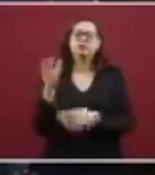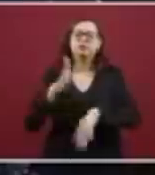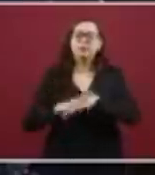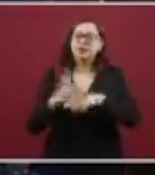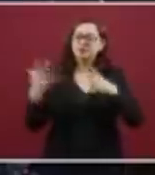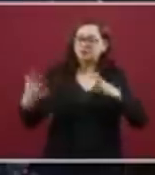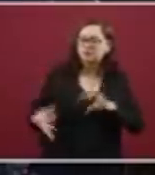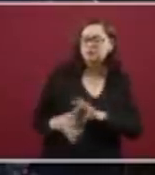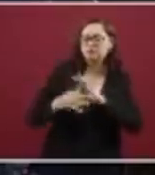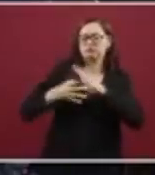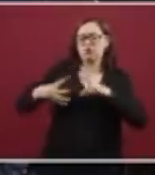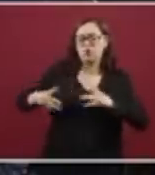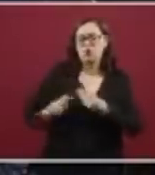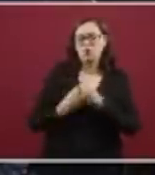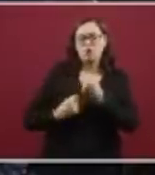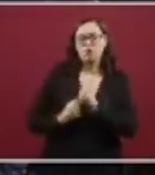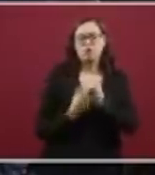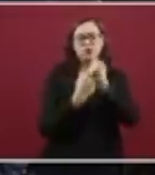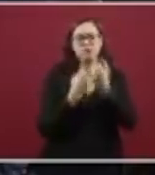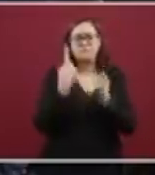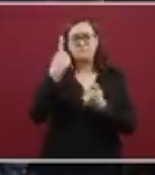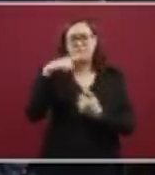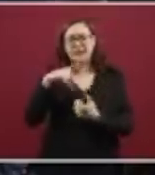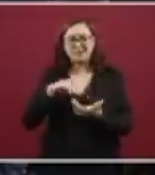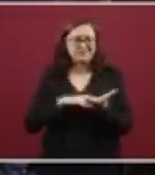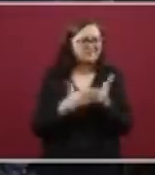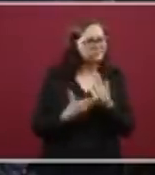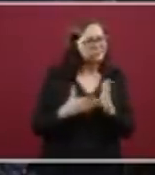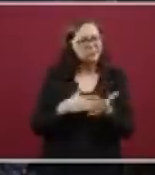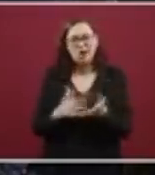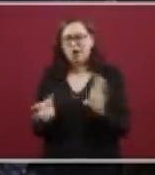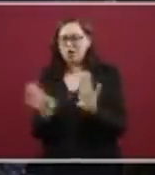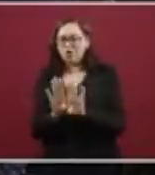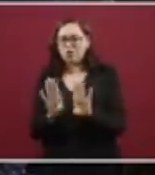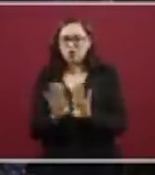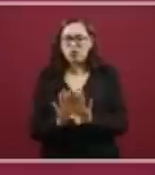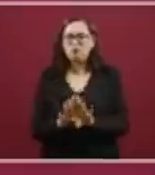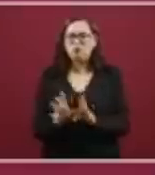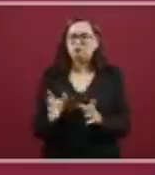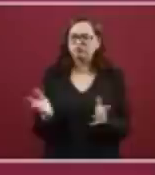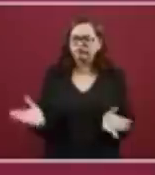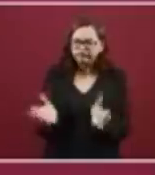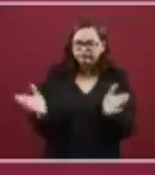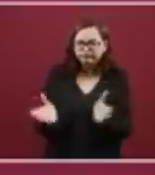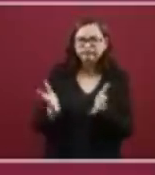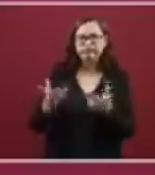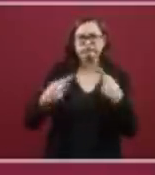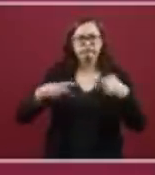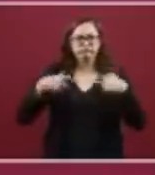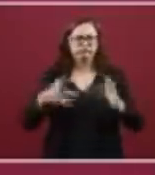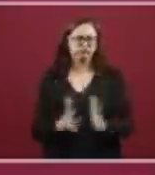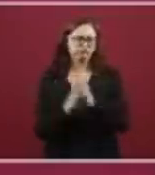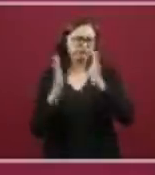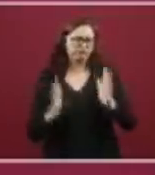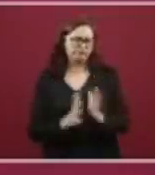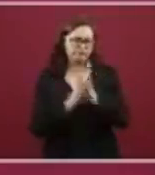esfuerzos, de buscar la forma en que participen los ciudadanos.